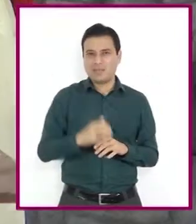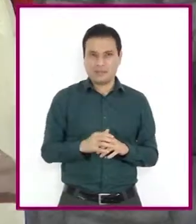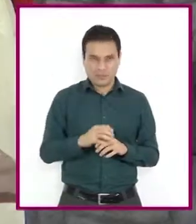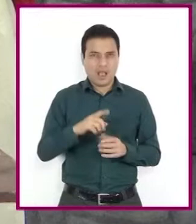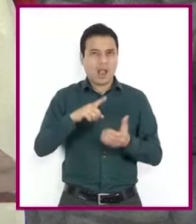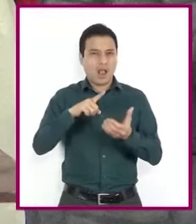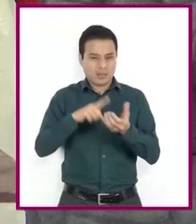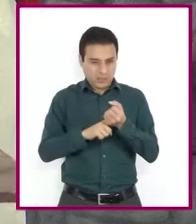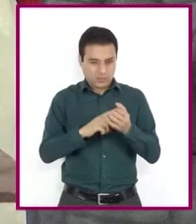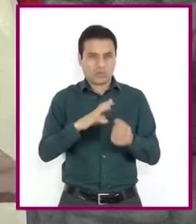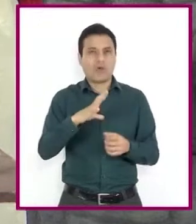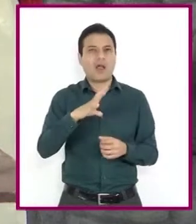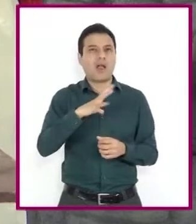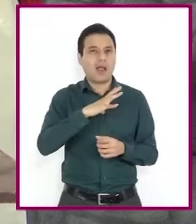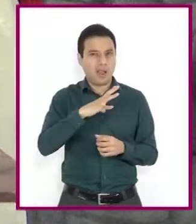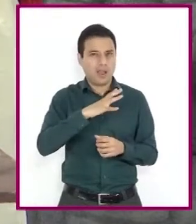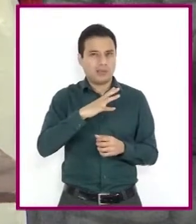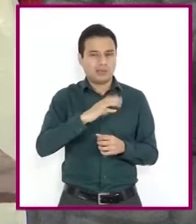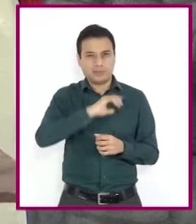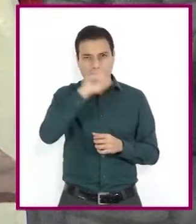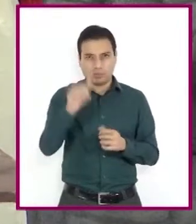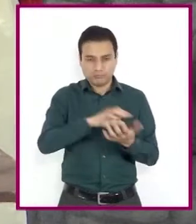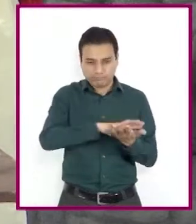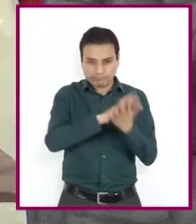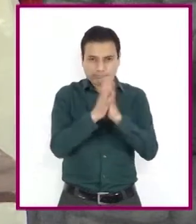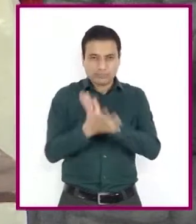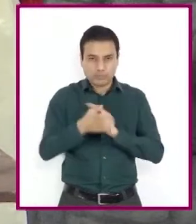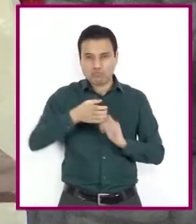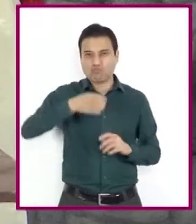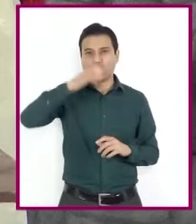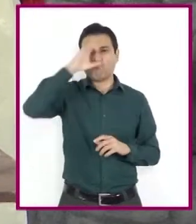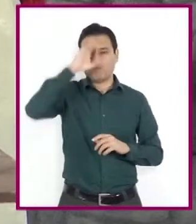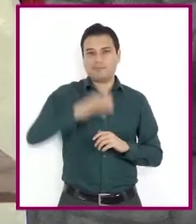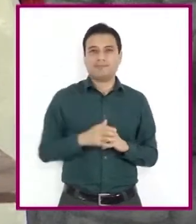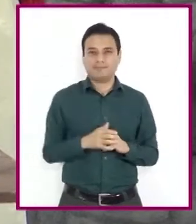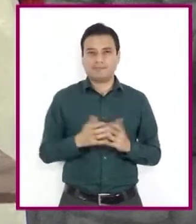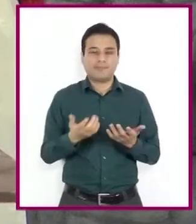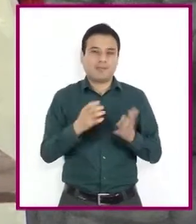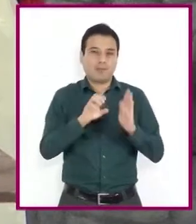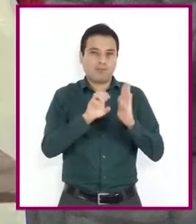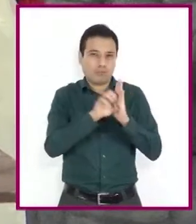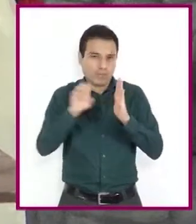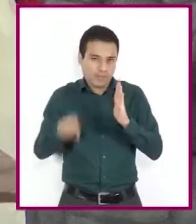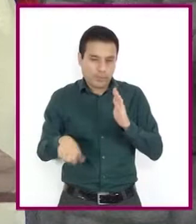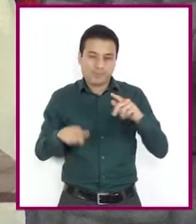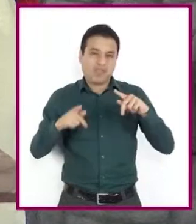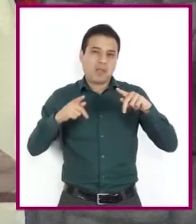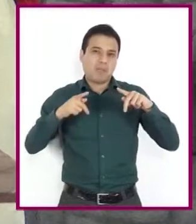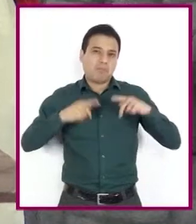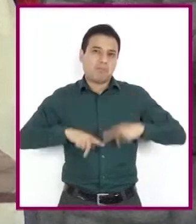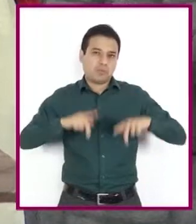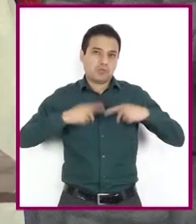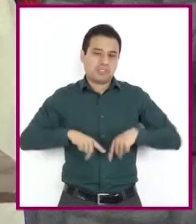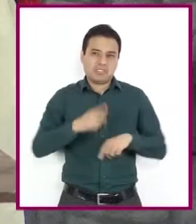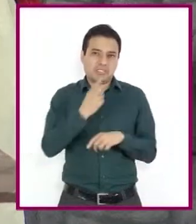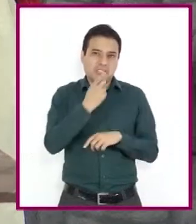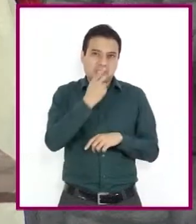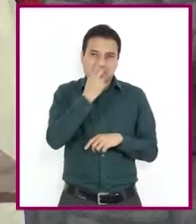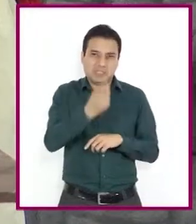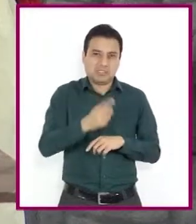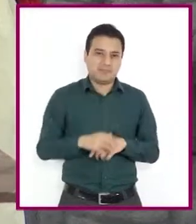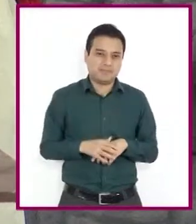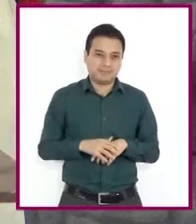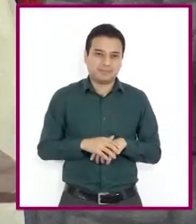prehispánicos. Varios mitos se han creado en la producción de esta bebida. Por ejemplo, el uso de la muñeca, que no es otra cosa